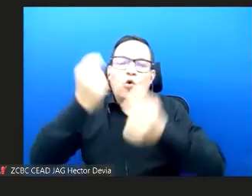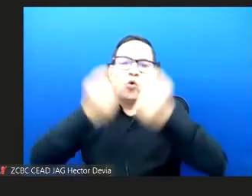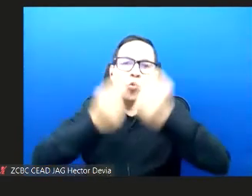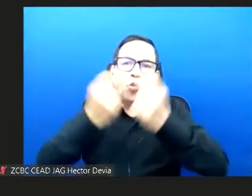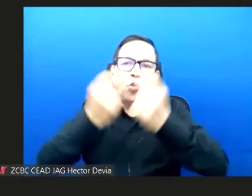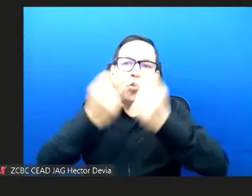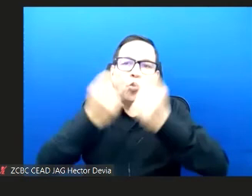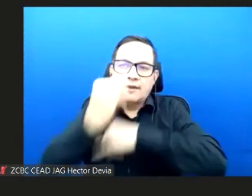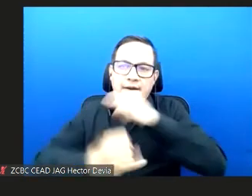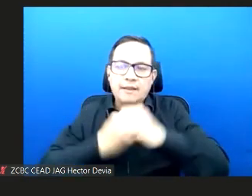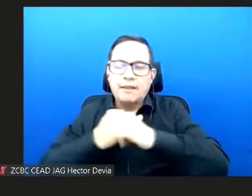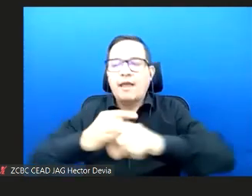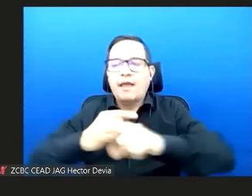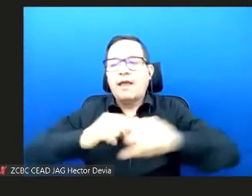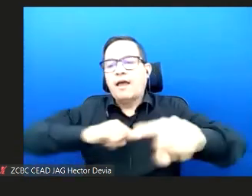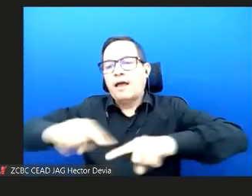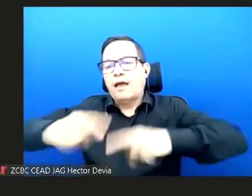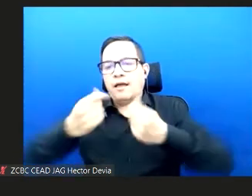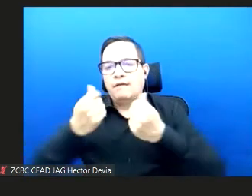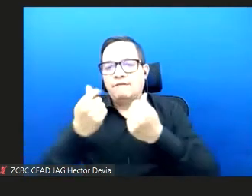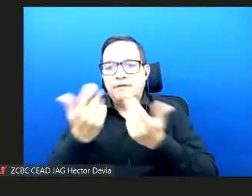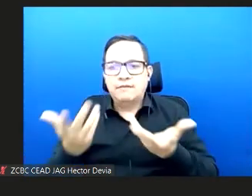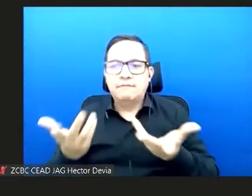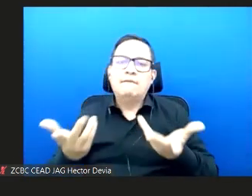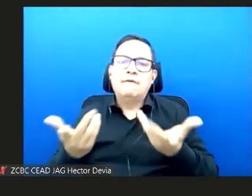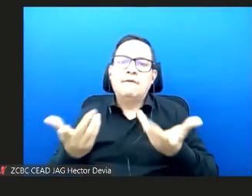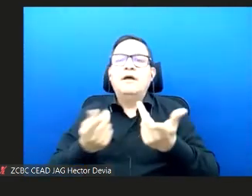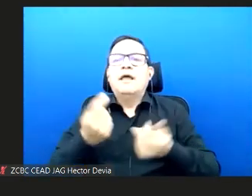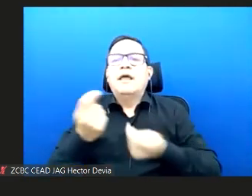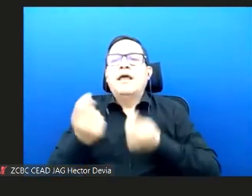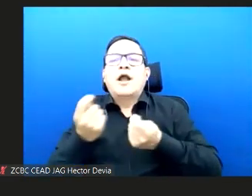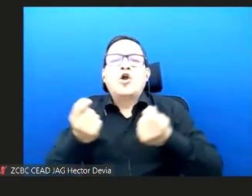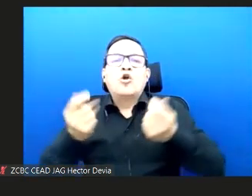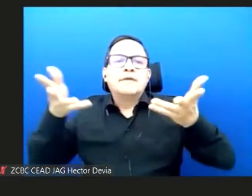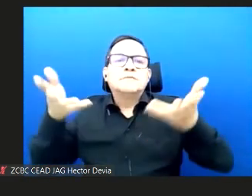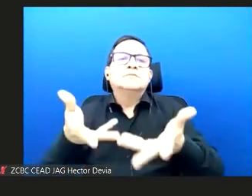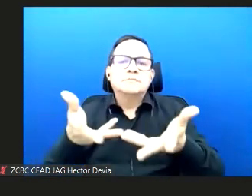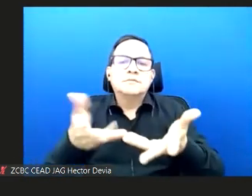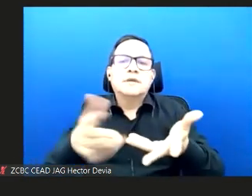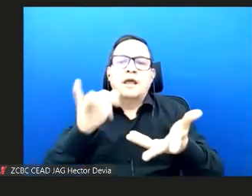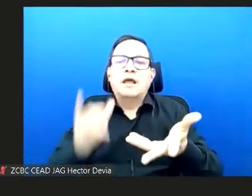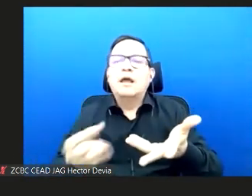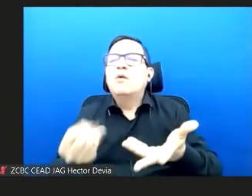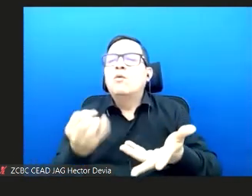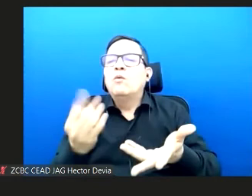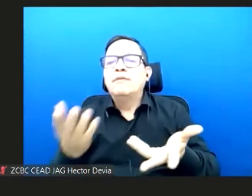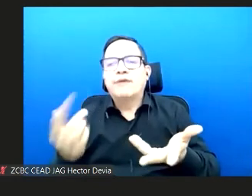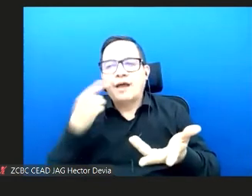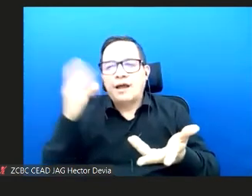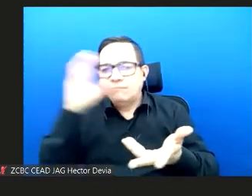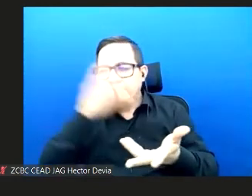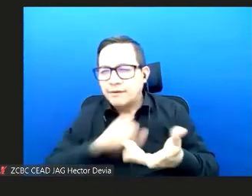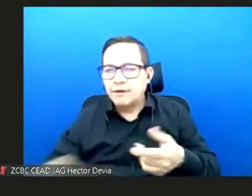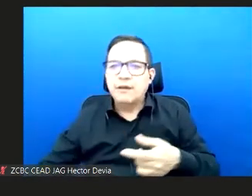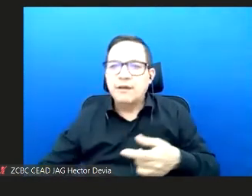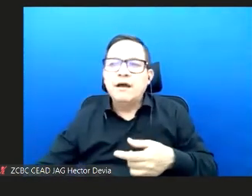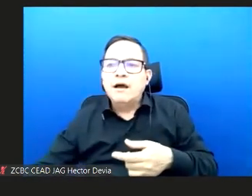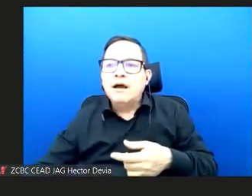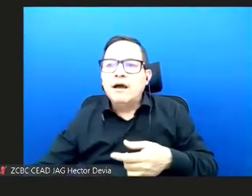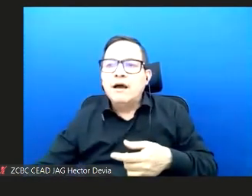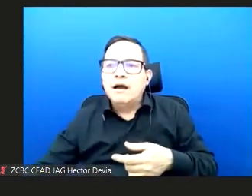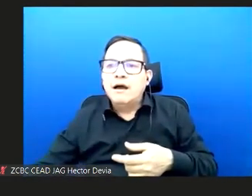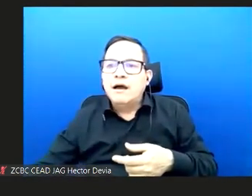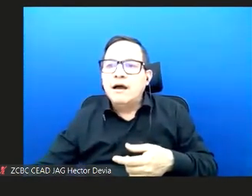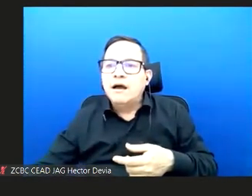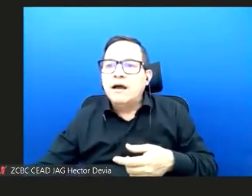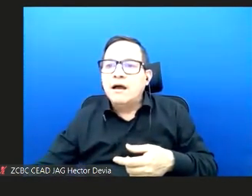financiera y de aquellos que solo perdieron economía solidaria. ¿Eso cuánto nos da? Muy bien, 14